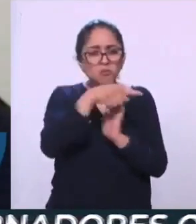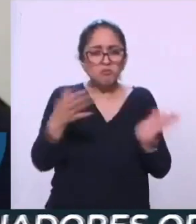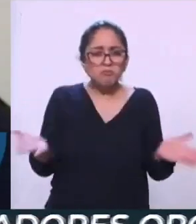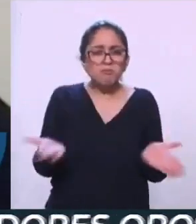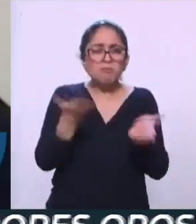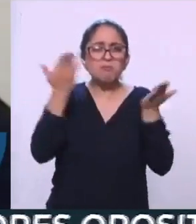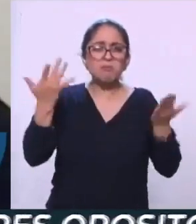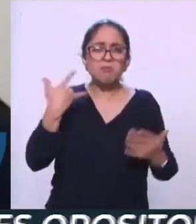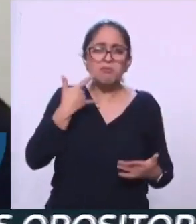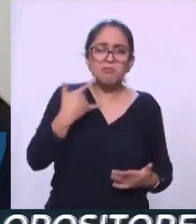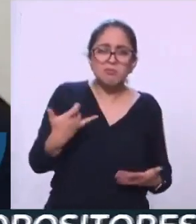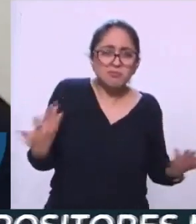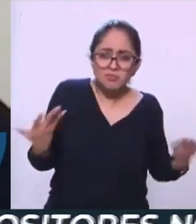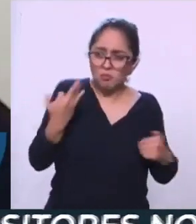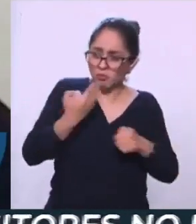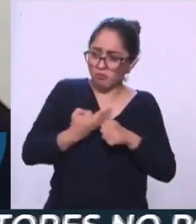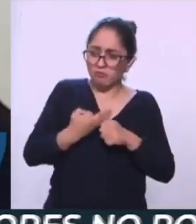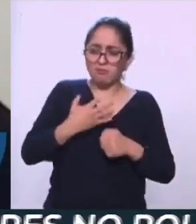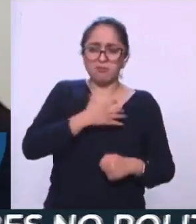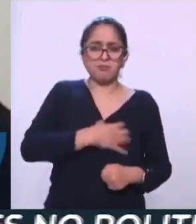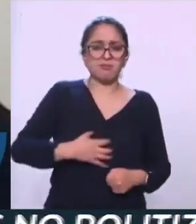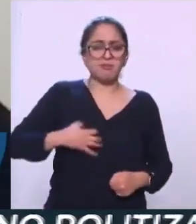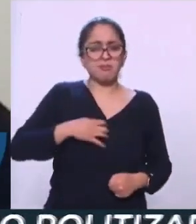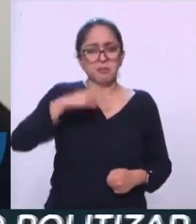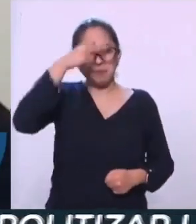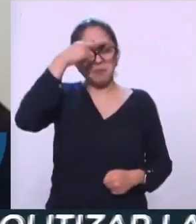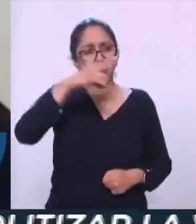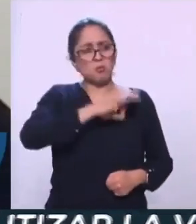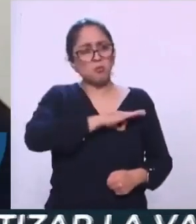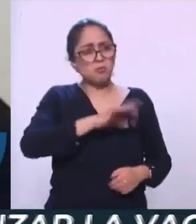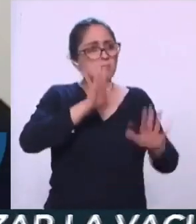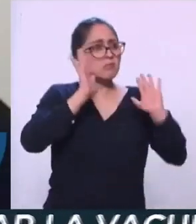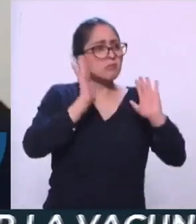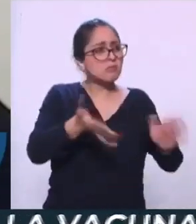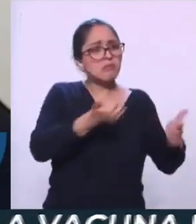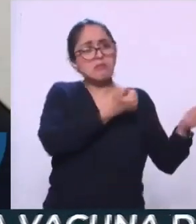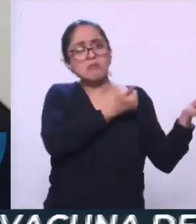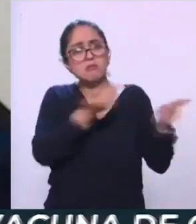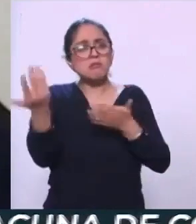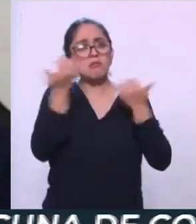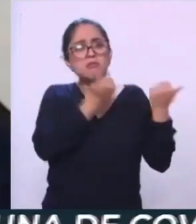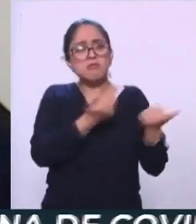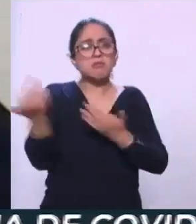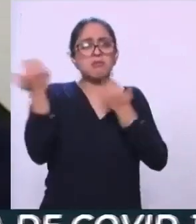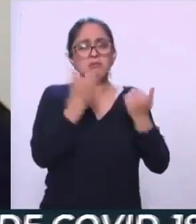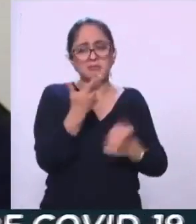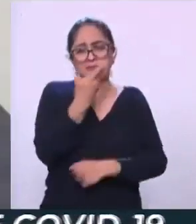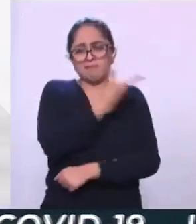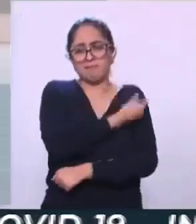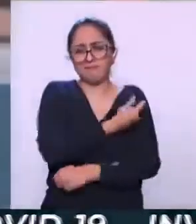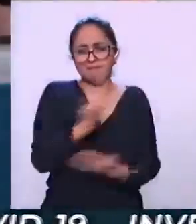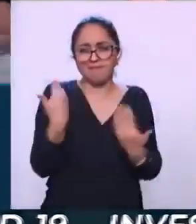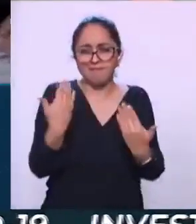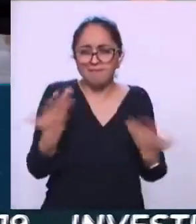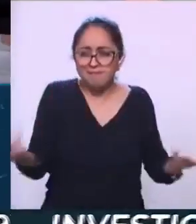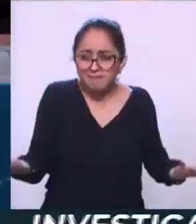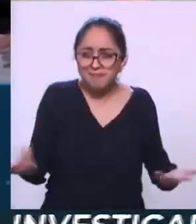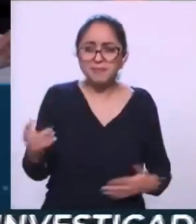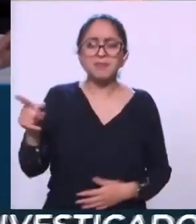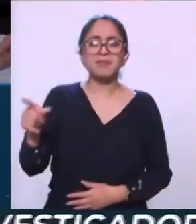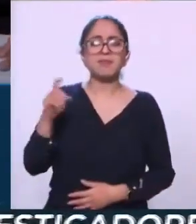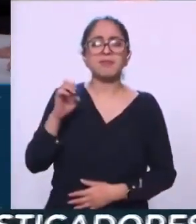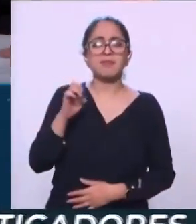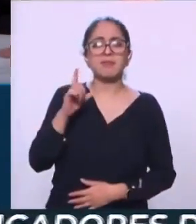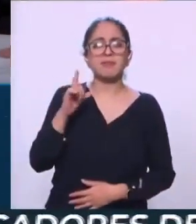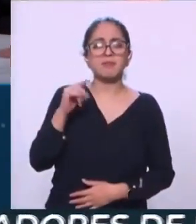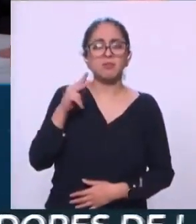estar celebrando que México va a tener un lugar privilegiado a la hora de que se distribuya la vacuna, Juan Azul. ¿Elizondo es epidemiólogo